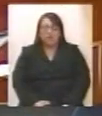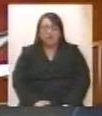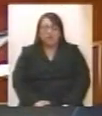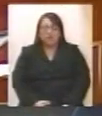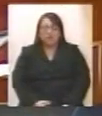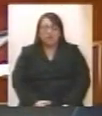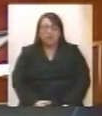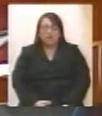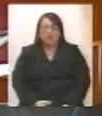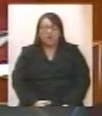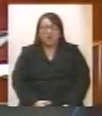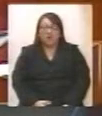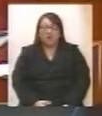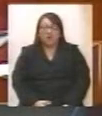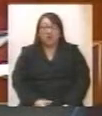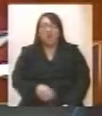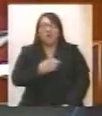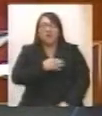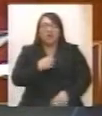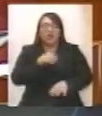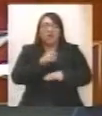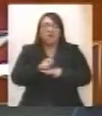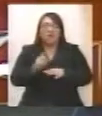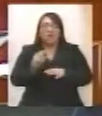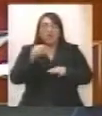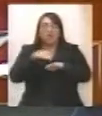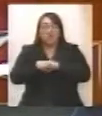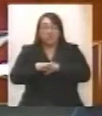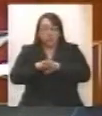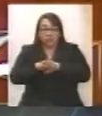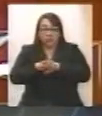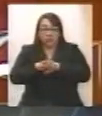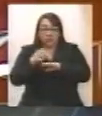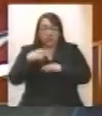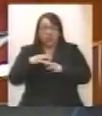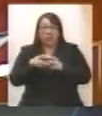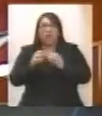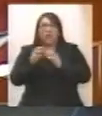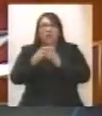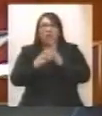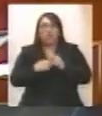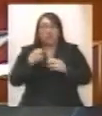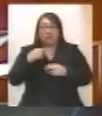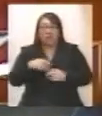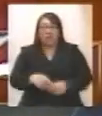Ministerio de Desarrollo e Inclusión Social, sector en el que se concentran los programas sociales,